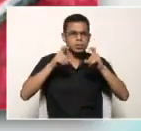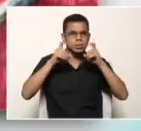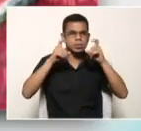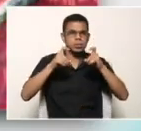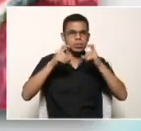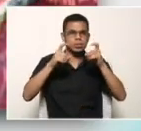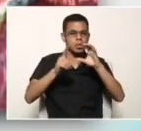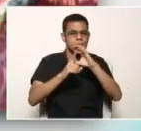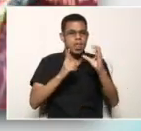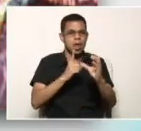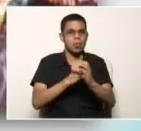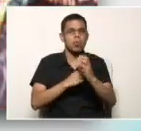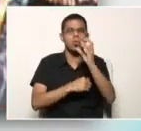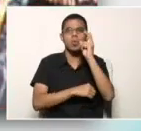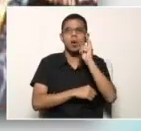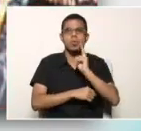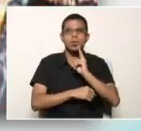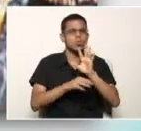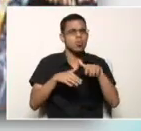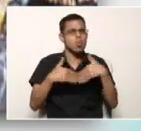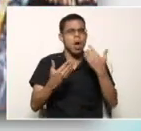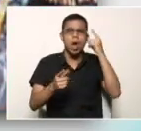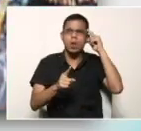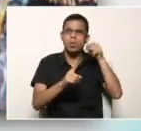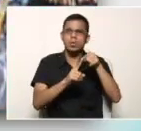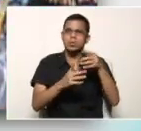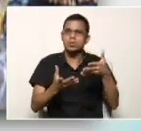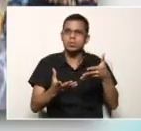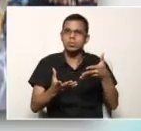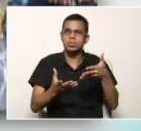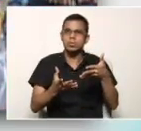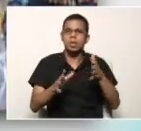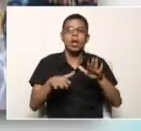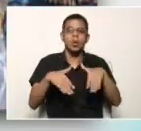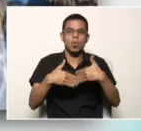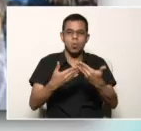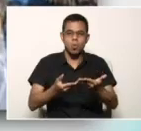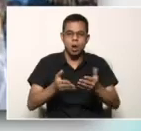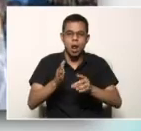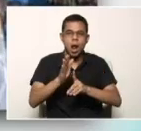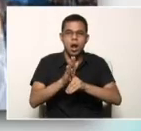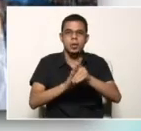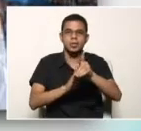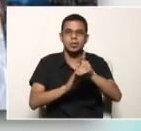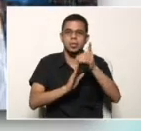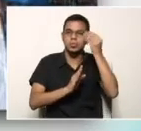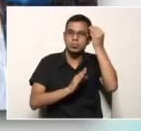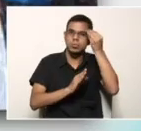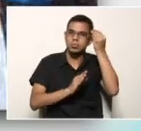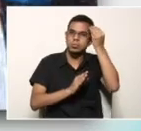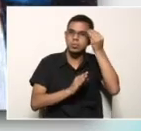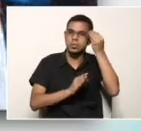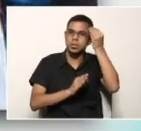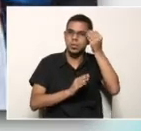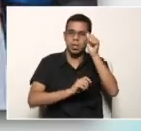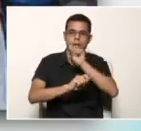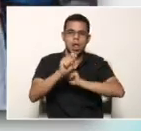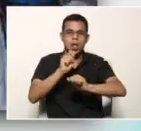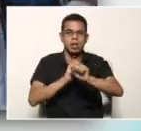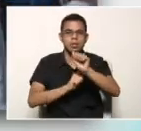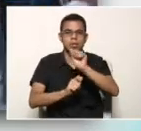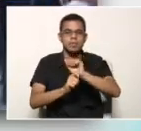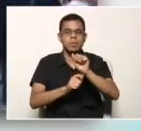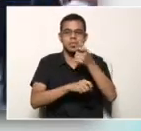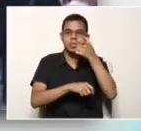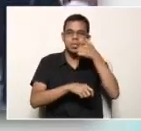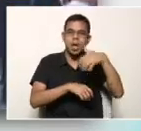programa Cultura Bolivariana, el cual persigue la descolonización del pensamiento, forjando el nuevo y la nueva republicana en defensa de la soberanía para